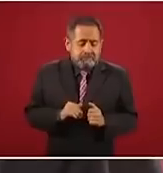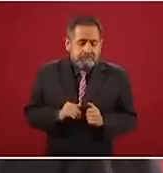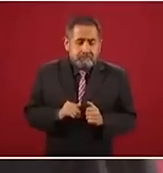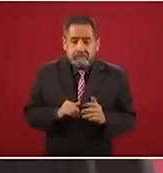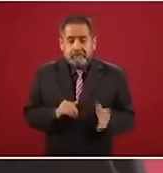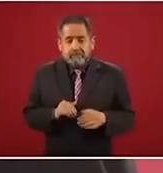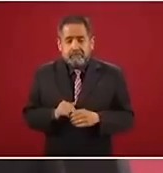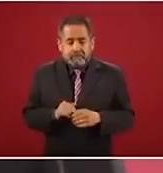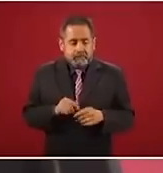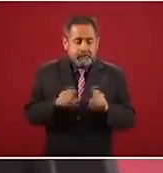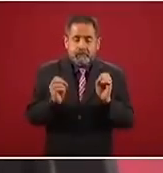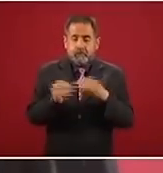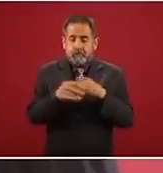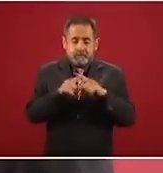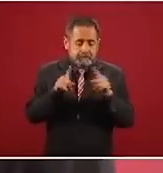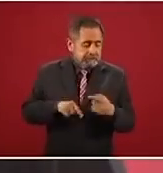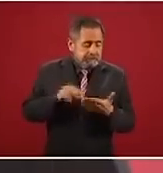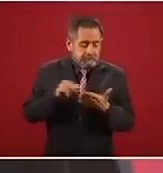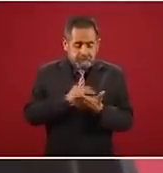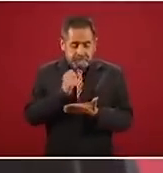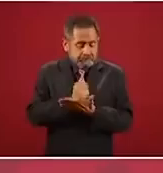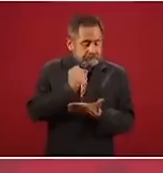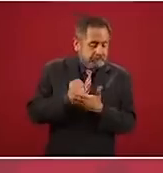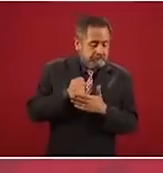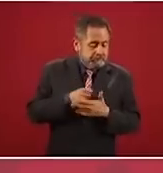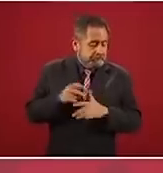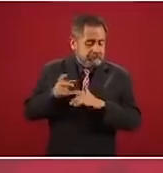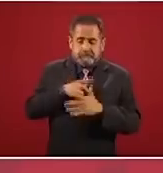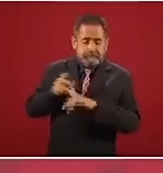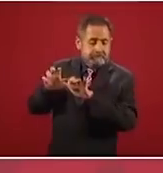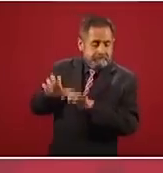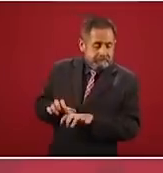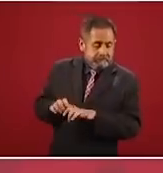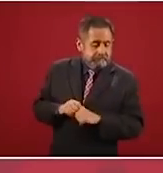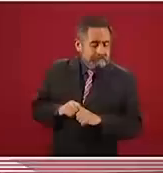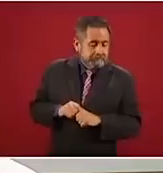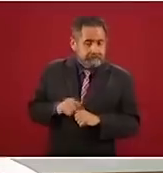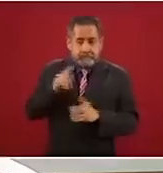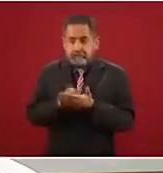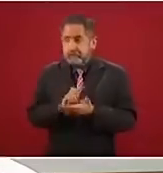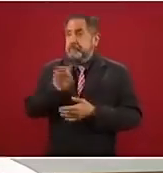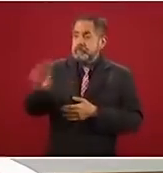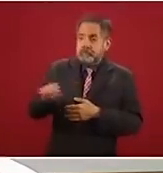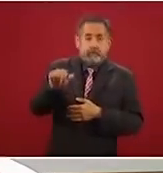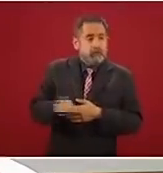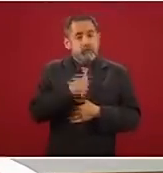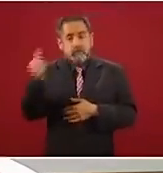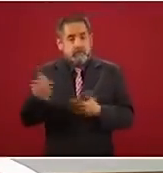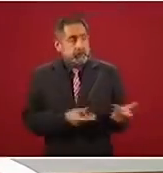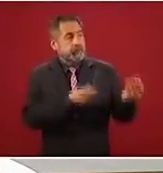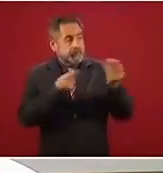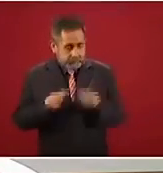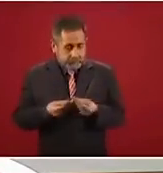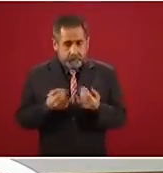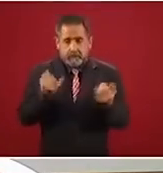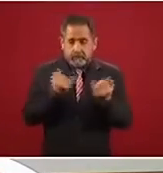Ver cuáles oficios hay que elaborar para mandarlo a otra instancia en donde